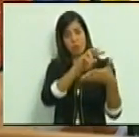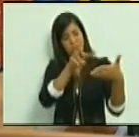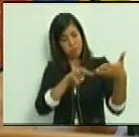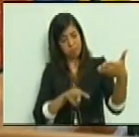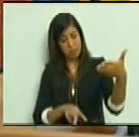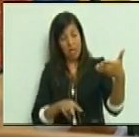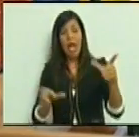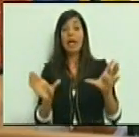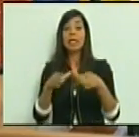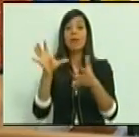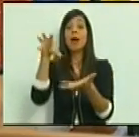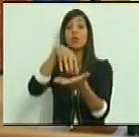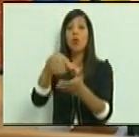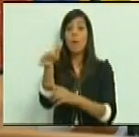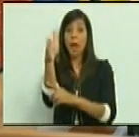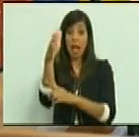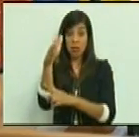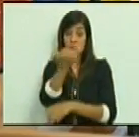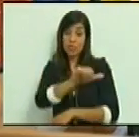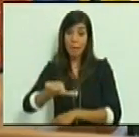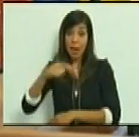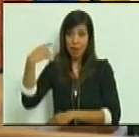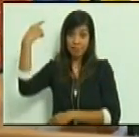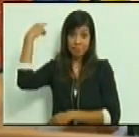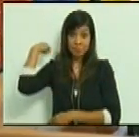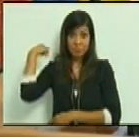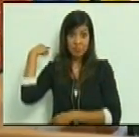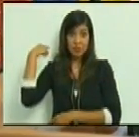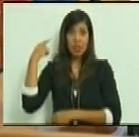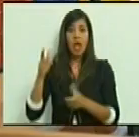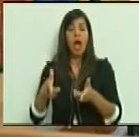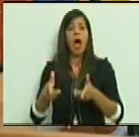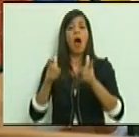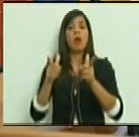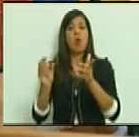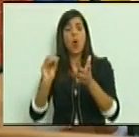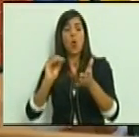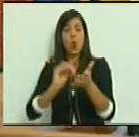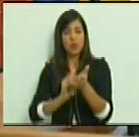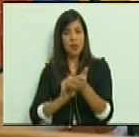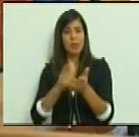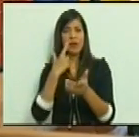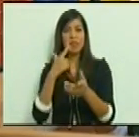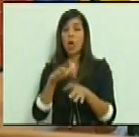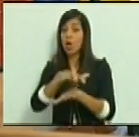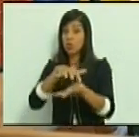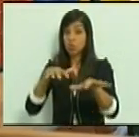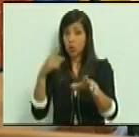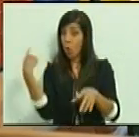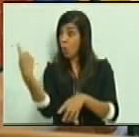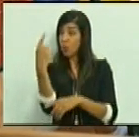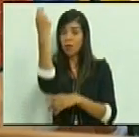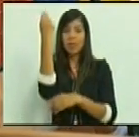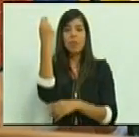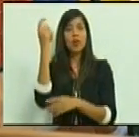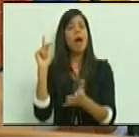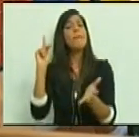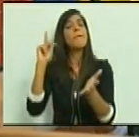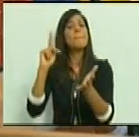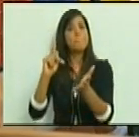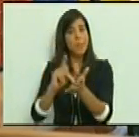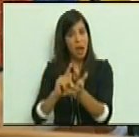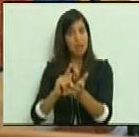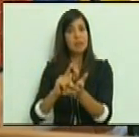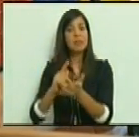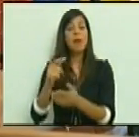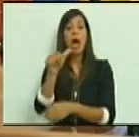del Palacio Federal Legislativo, se ordena anexar a la misma la intervención de todas y todos los constituyentes que participaron